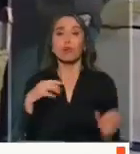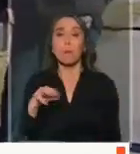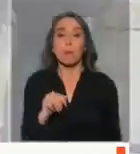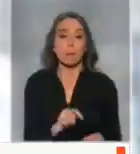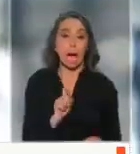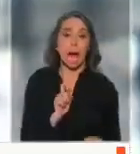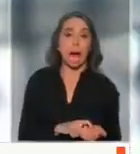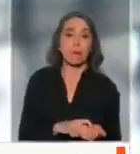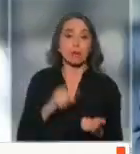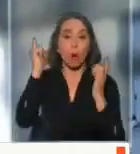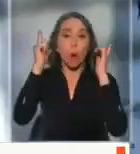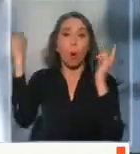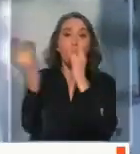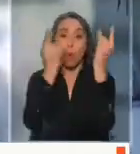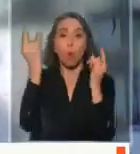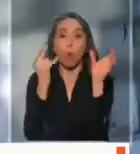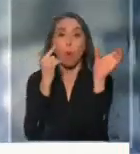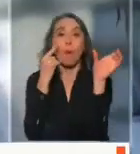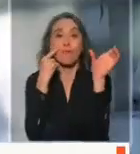la alarma.